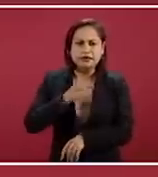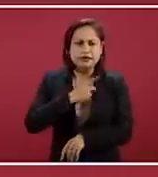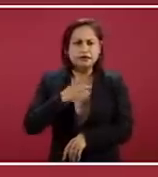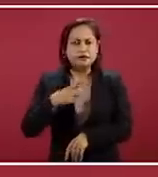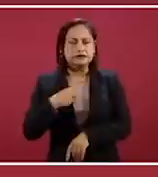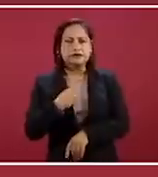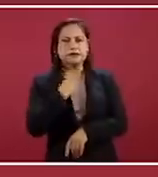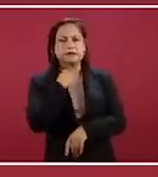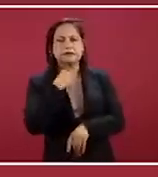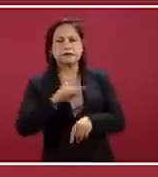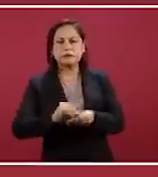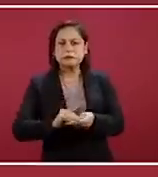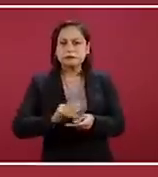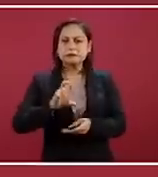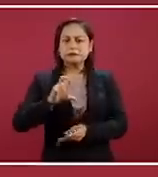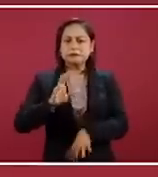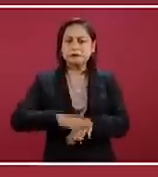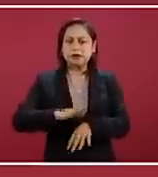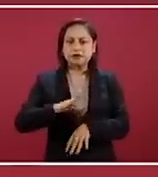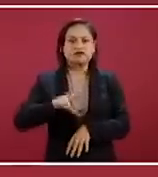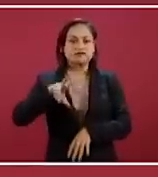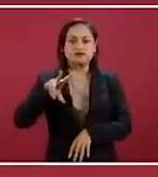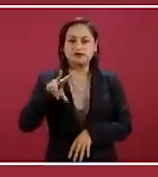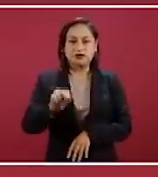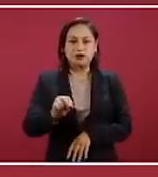estamos financiando el desarrollo